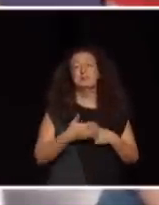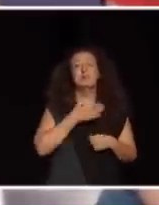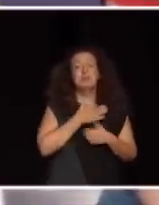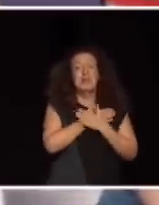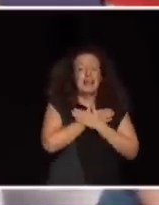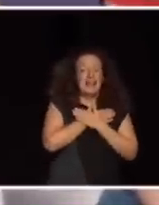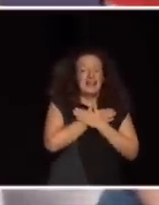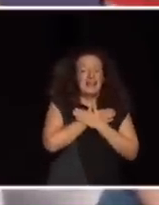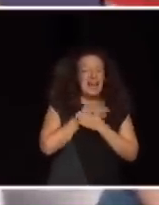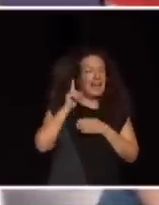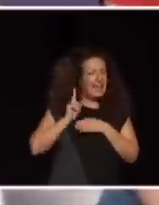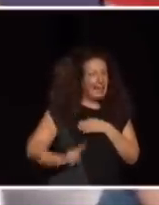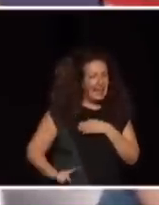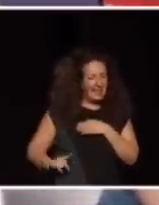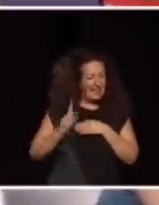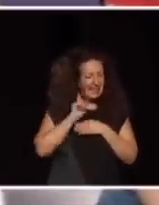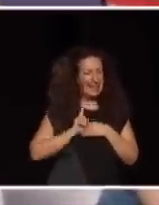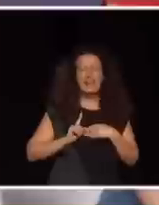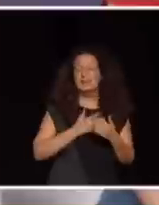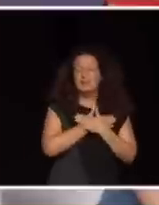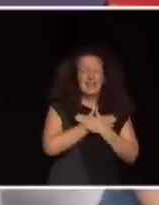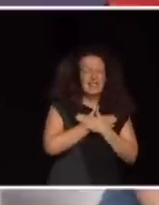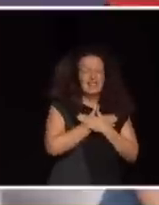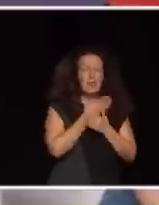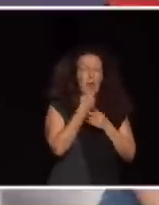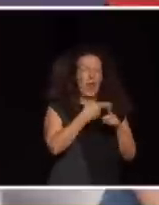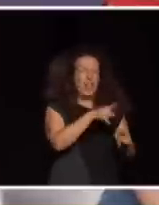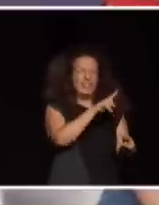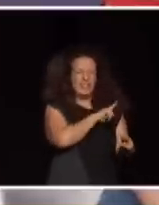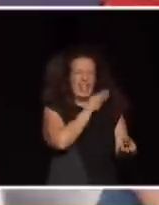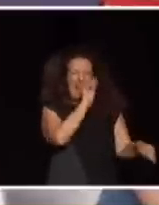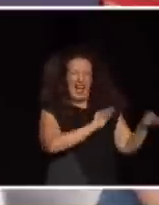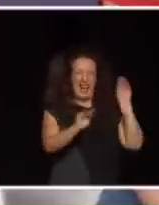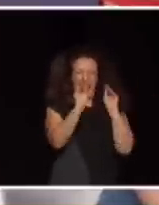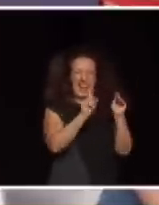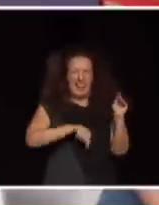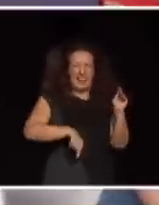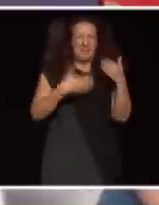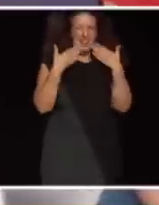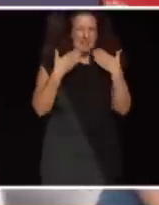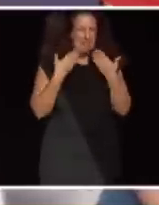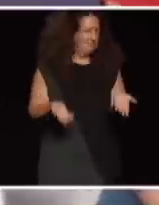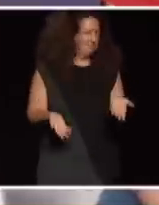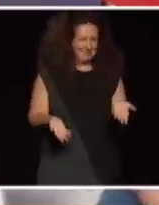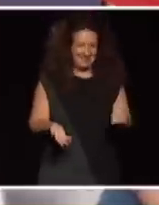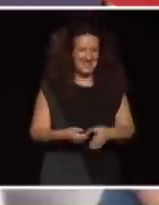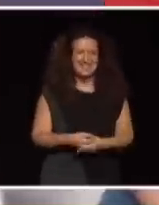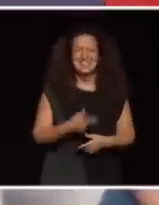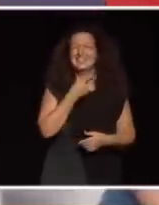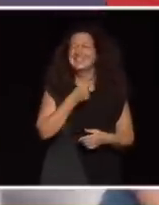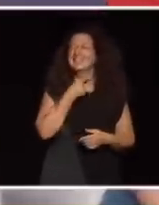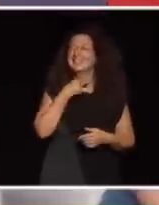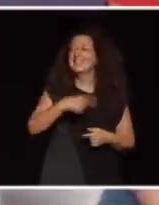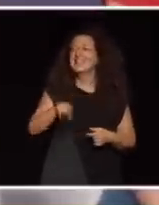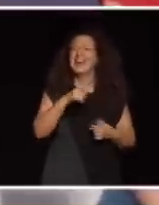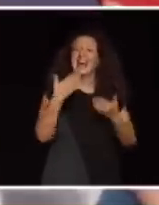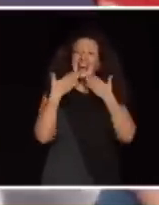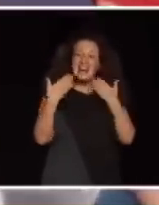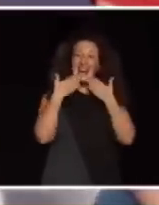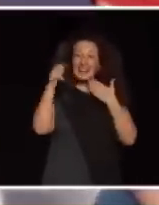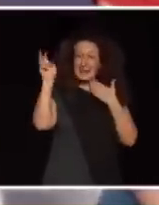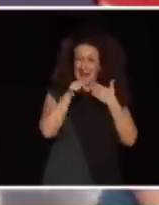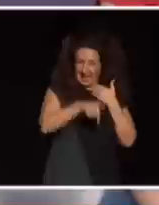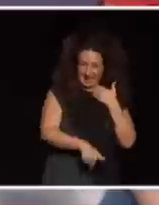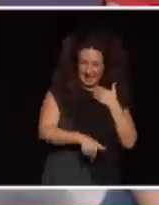querida Irene Montero, que ha sido muy exagerada en los agradecimientos hoy. Gracias por estar hoy aquí.